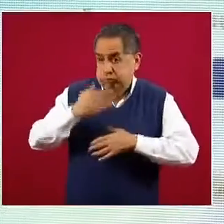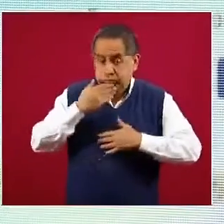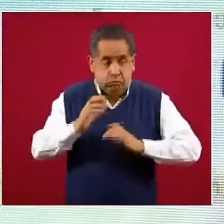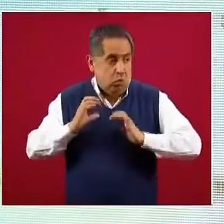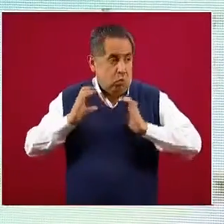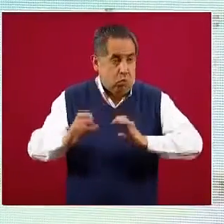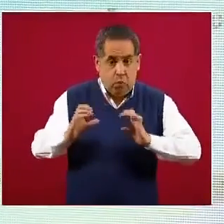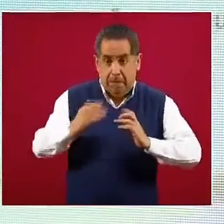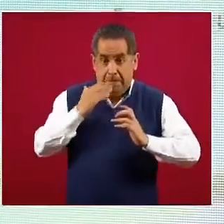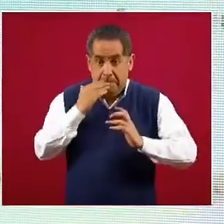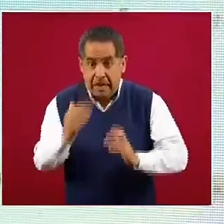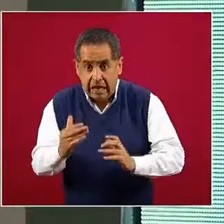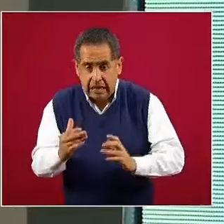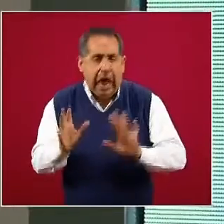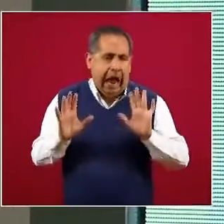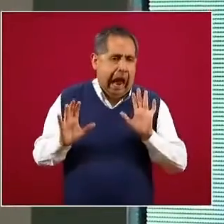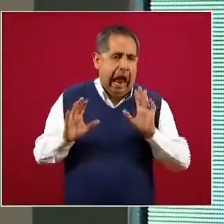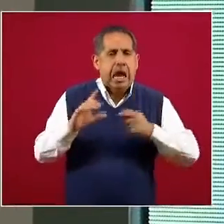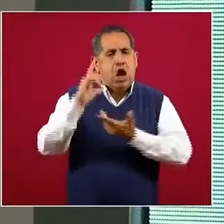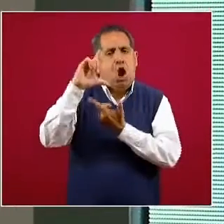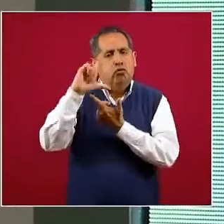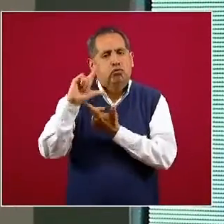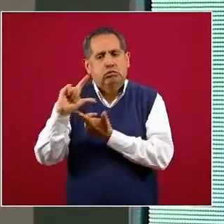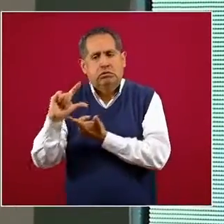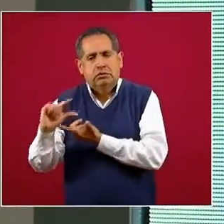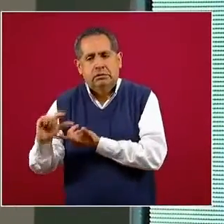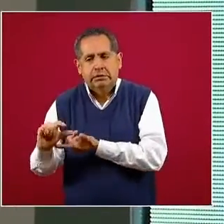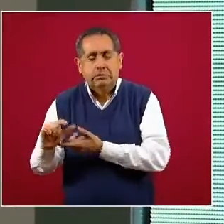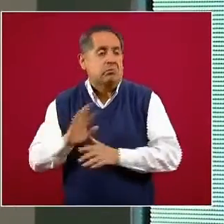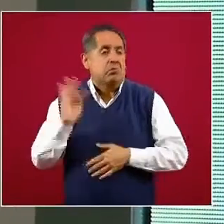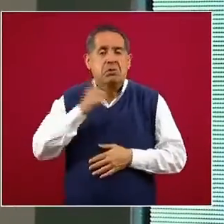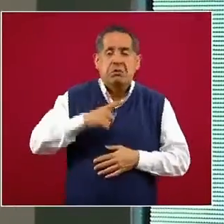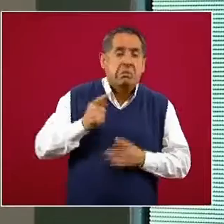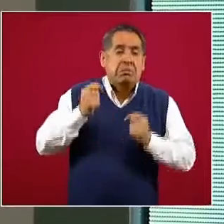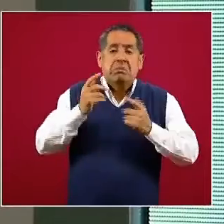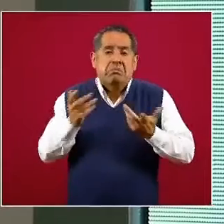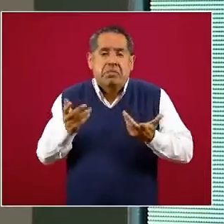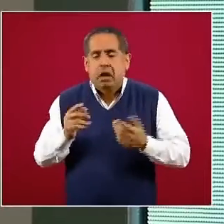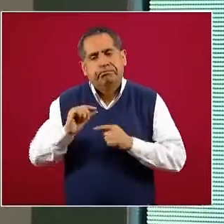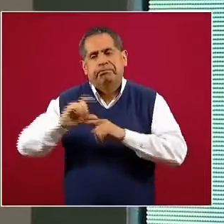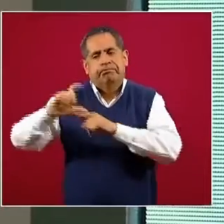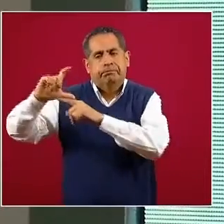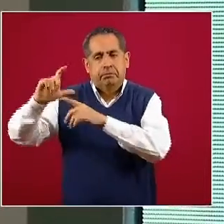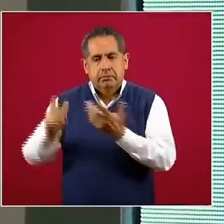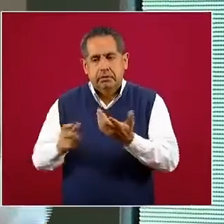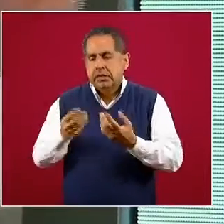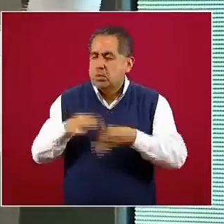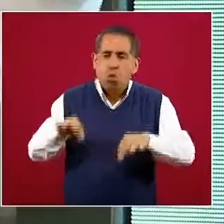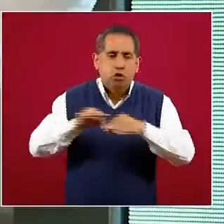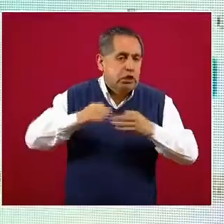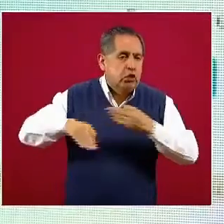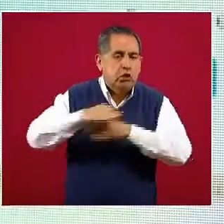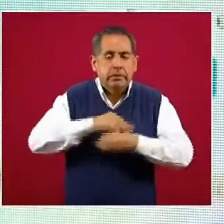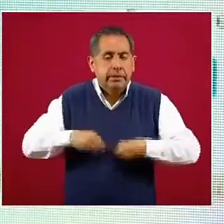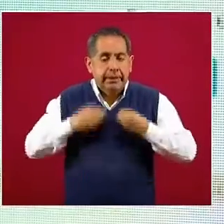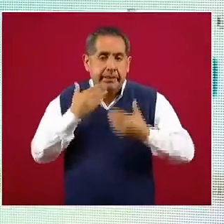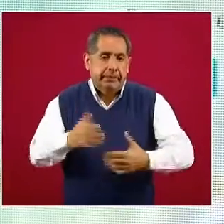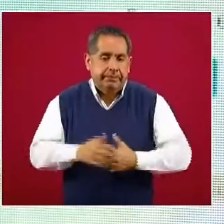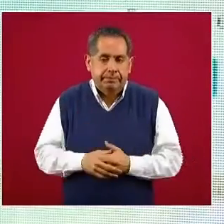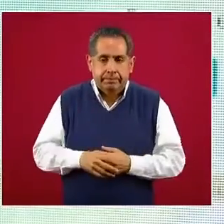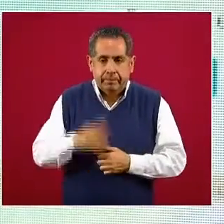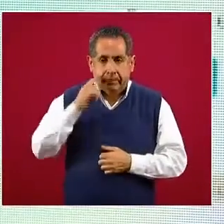implica dejar de hacer todo lo demás. Y eso es la manera correcta de usar el cubrebocas. Y aquí se ve a su sana distancia, que además